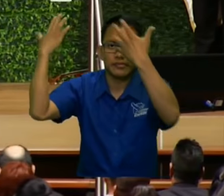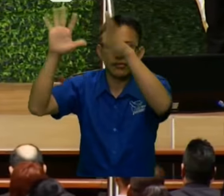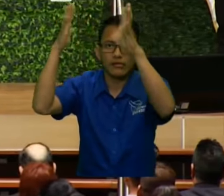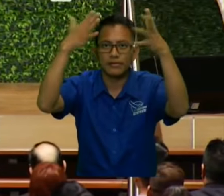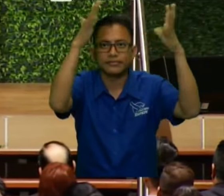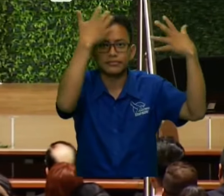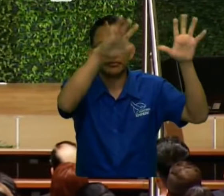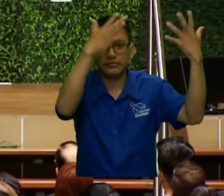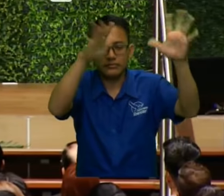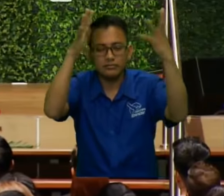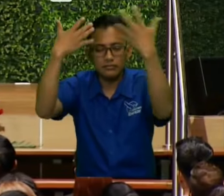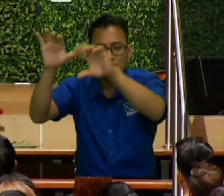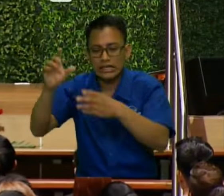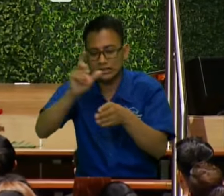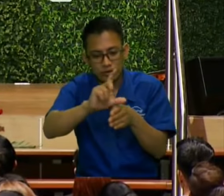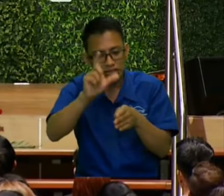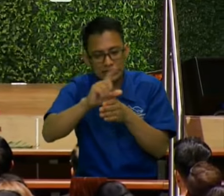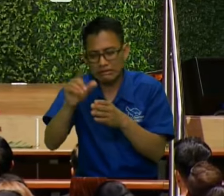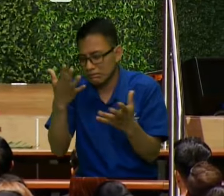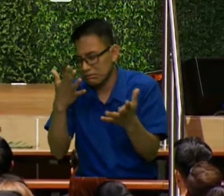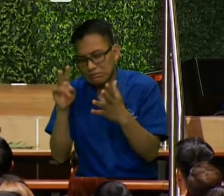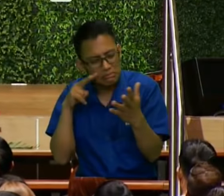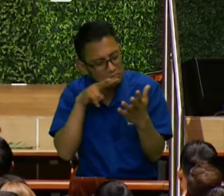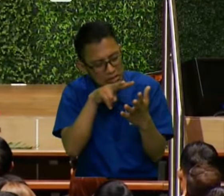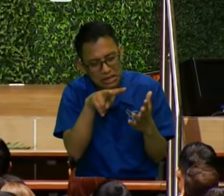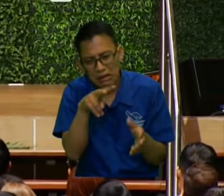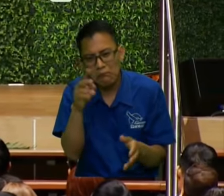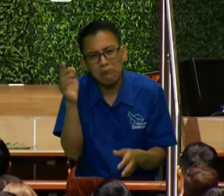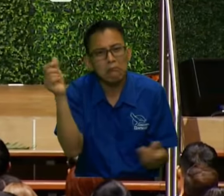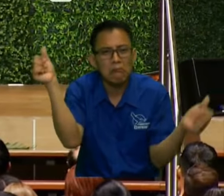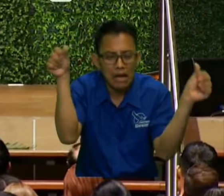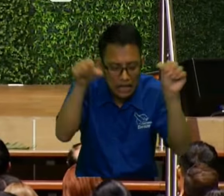Y aún las cosas que parecen malas.